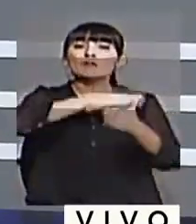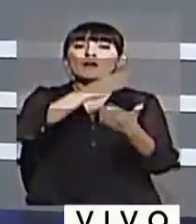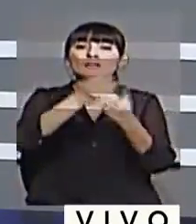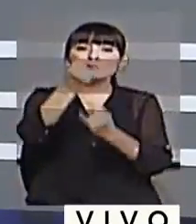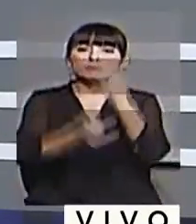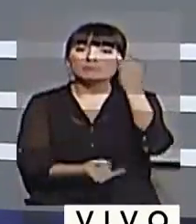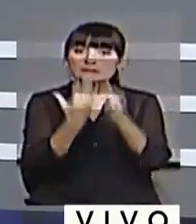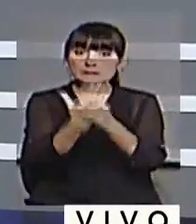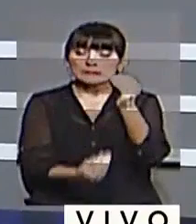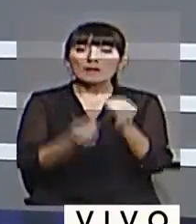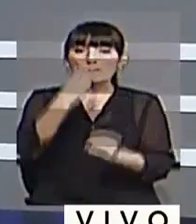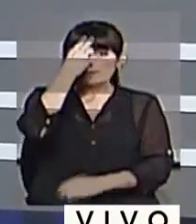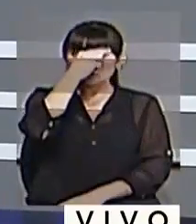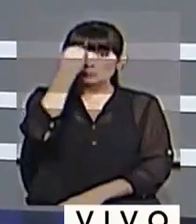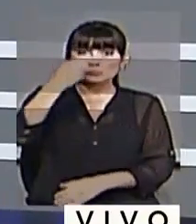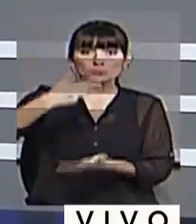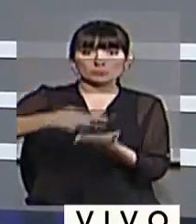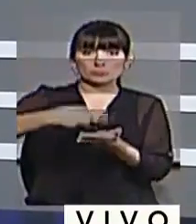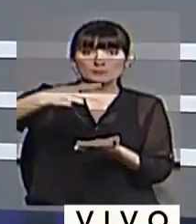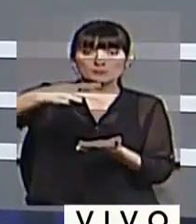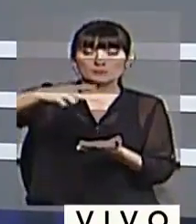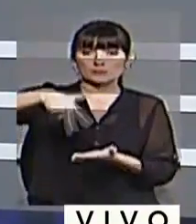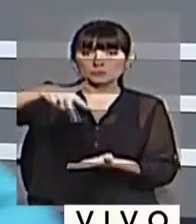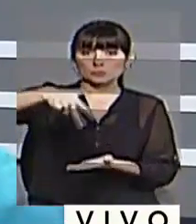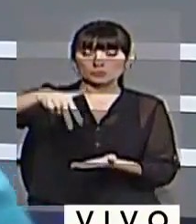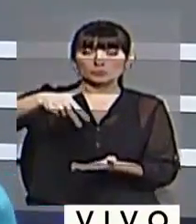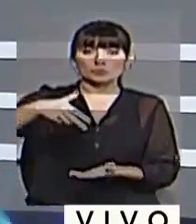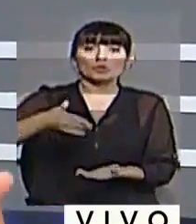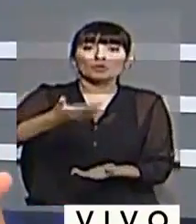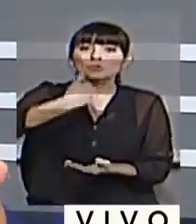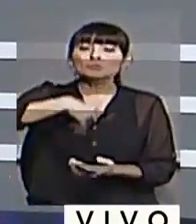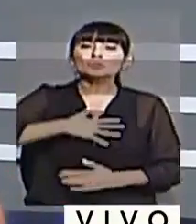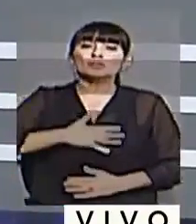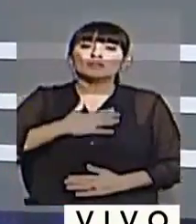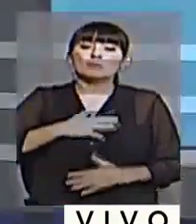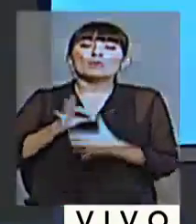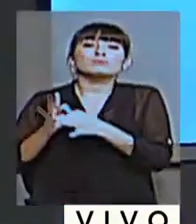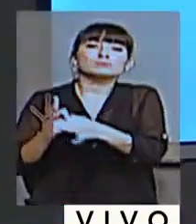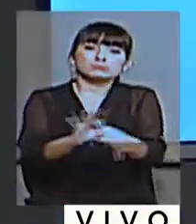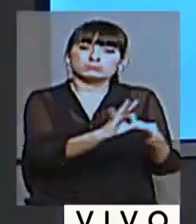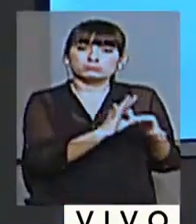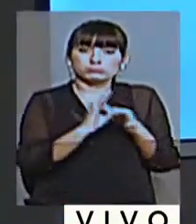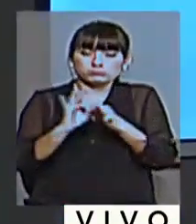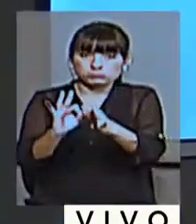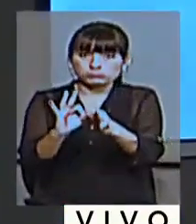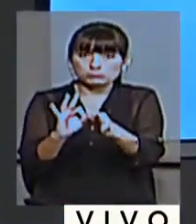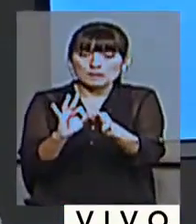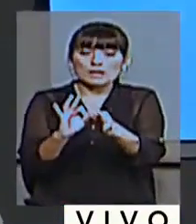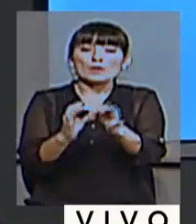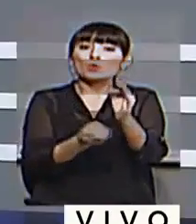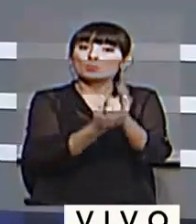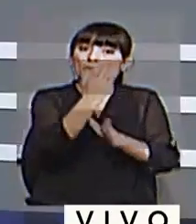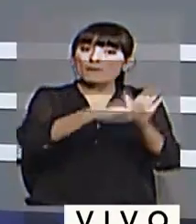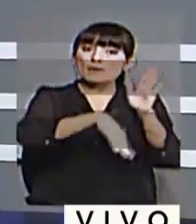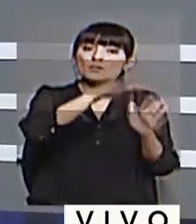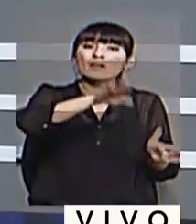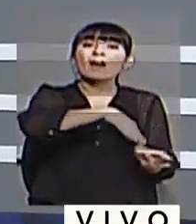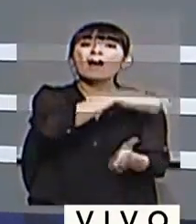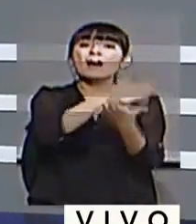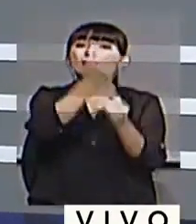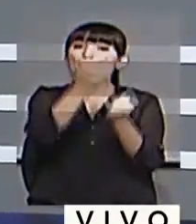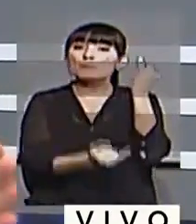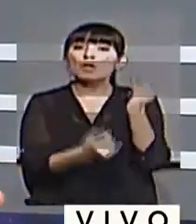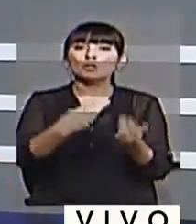2018. No me gusta la figura, no nos gusta. Nosotros queremos una coalición. La Nueva Mayoría fue definida hasta marzo del